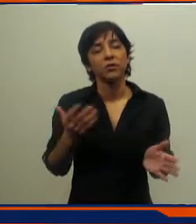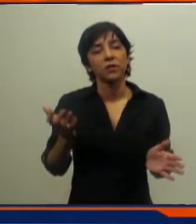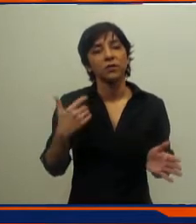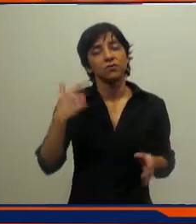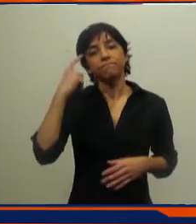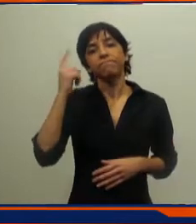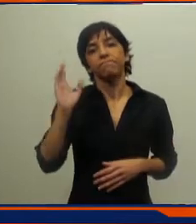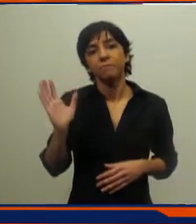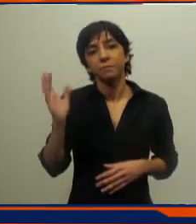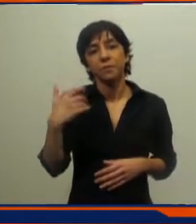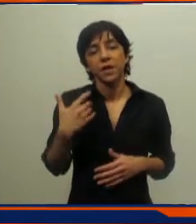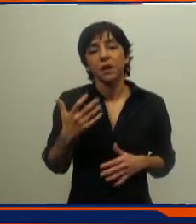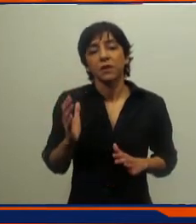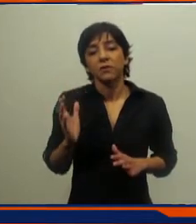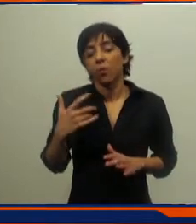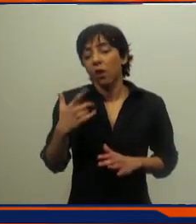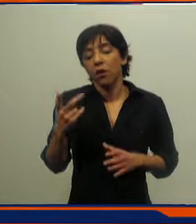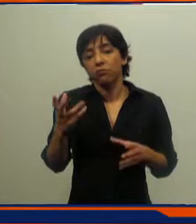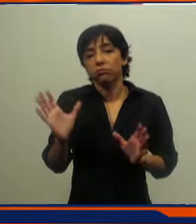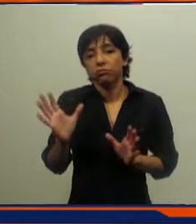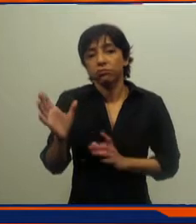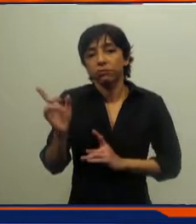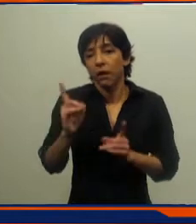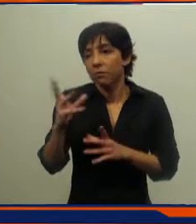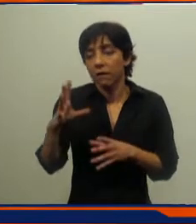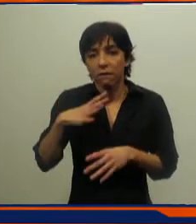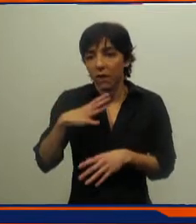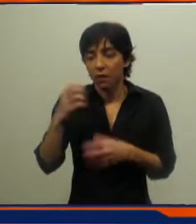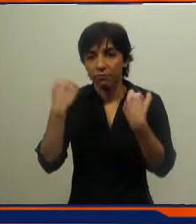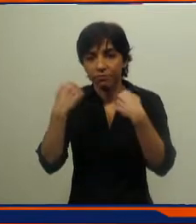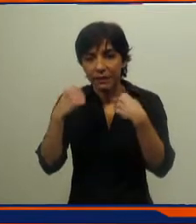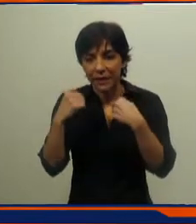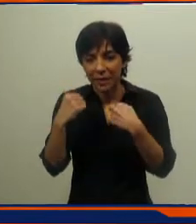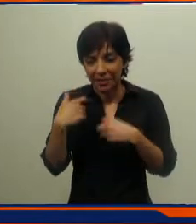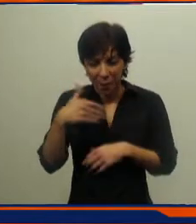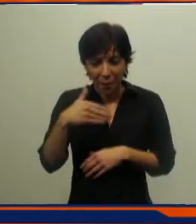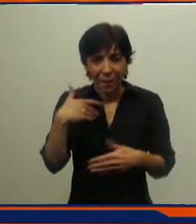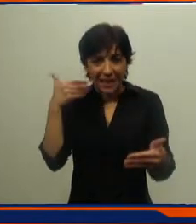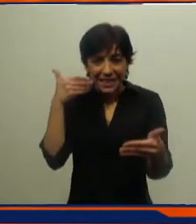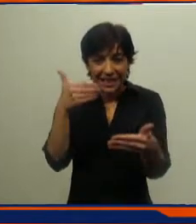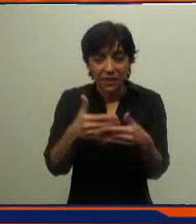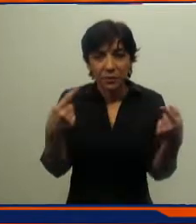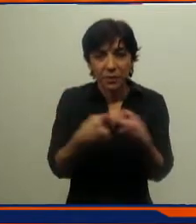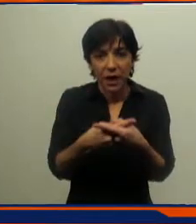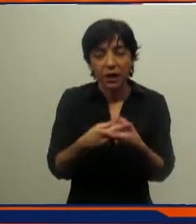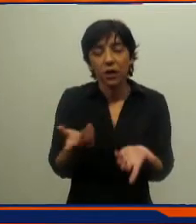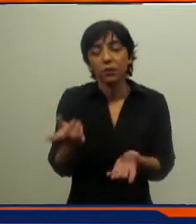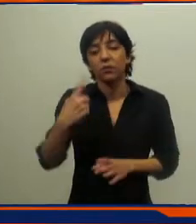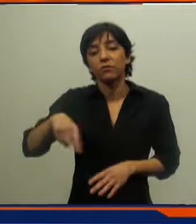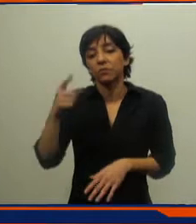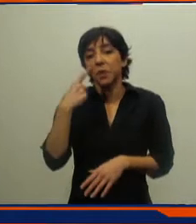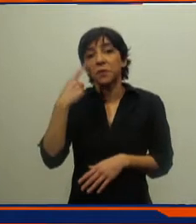desgraciadamente todavía no se ha sumado a los entrenamientos y queda muy poco. Así que, bueno, se verá, ojalá